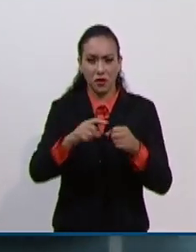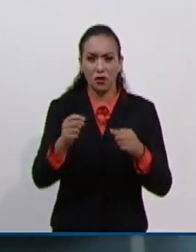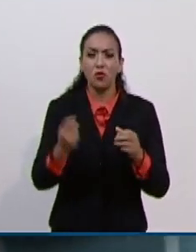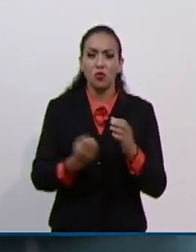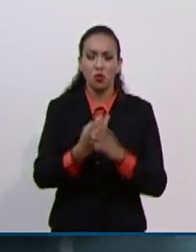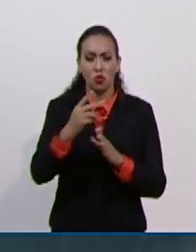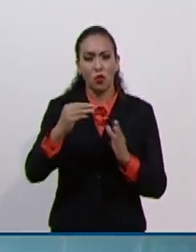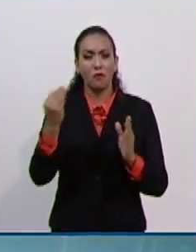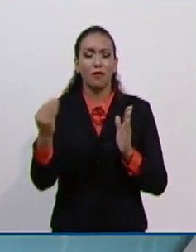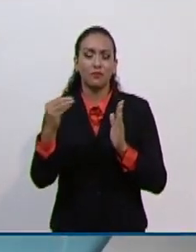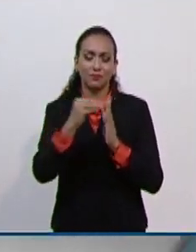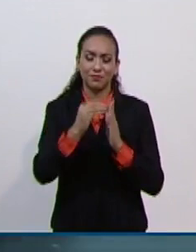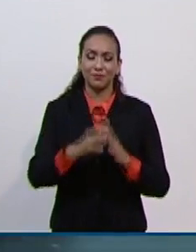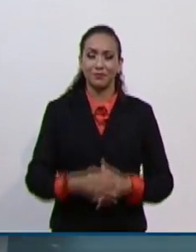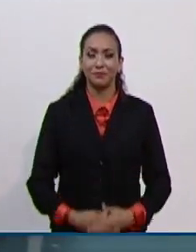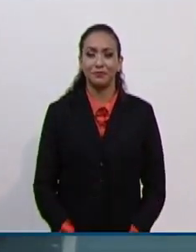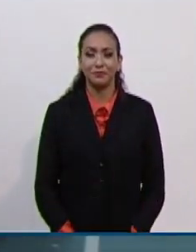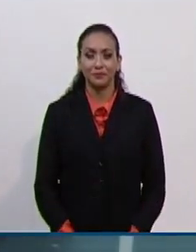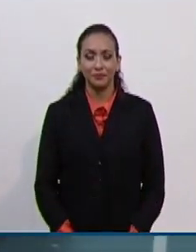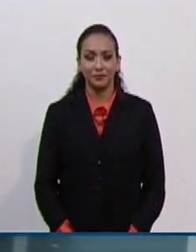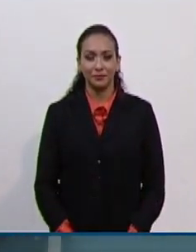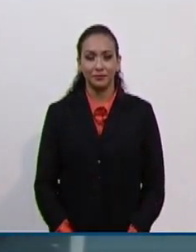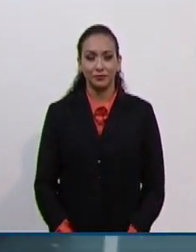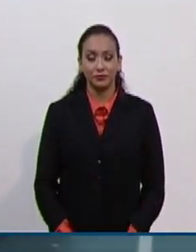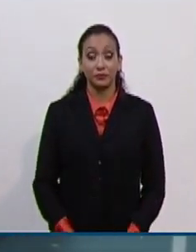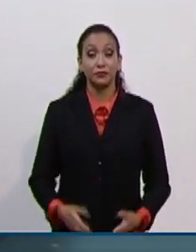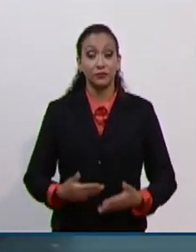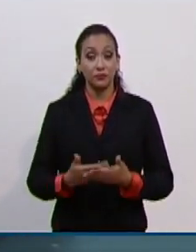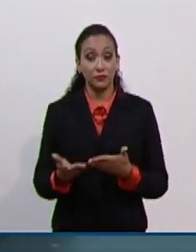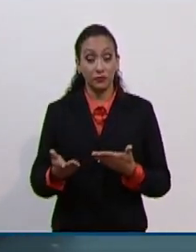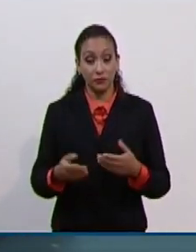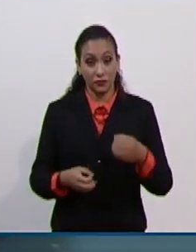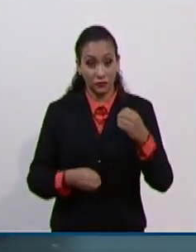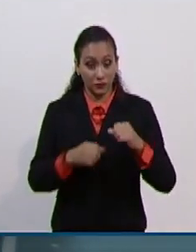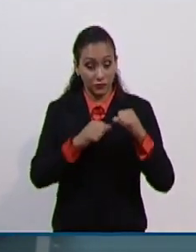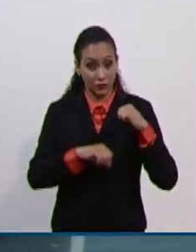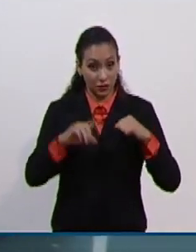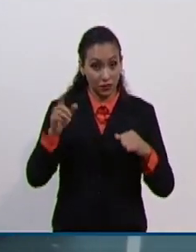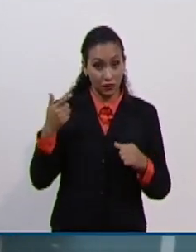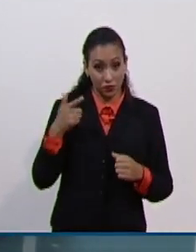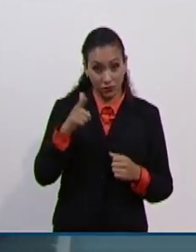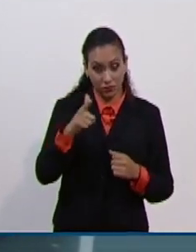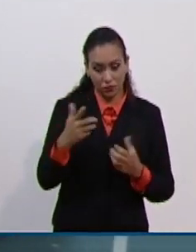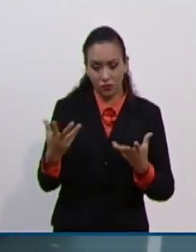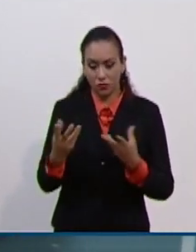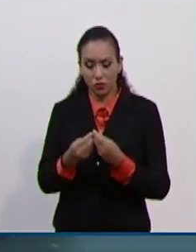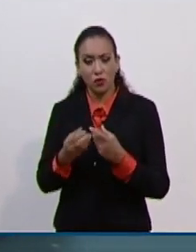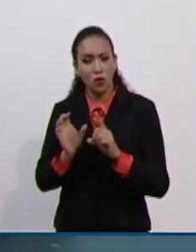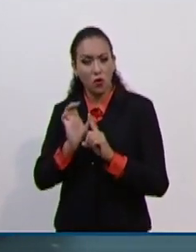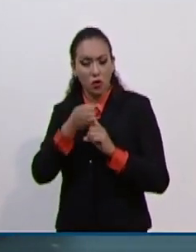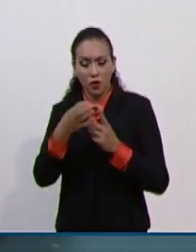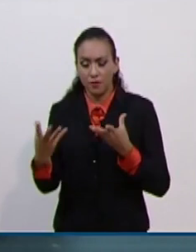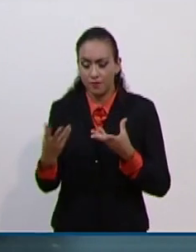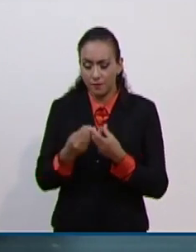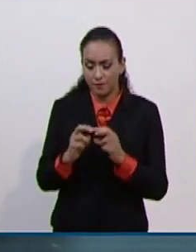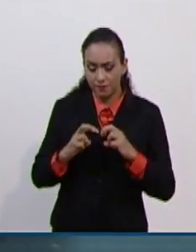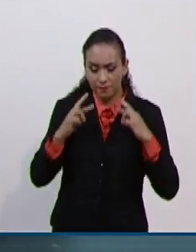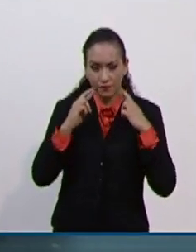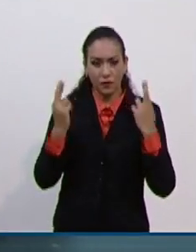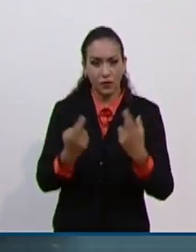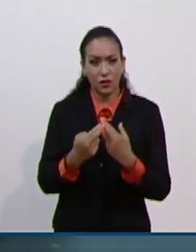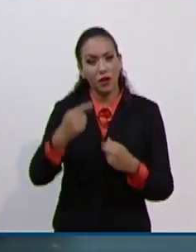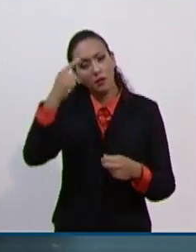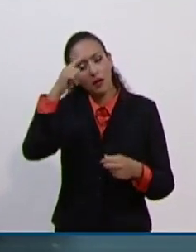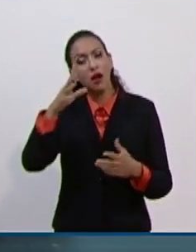política pública. El Poder Judicial de Guanajuato conformó el Comité Estatal de Seguimiento y Evaluación del Pacto